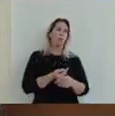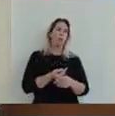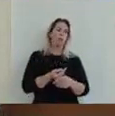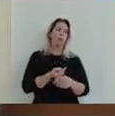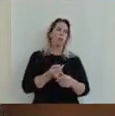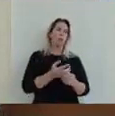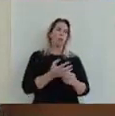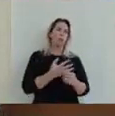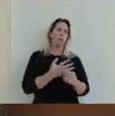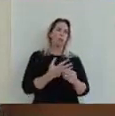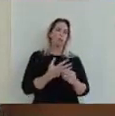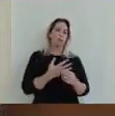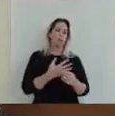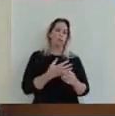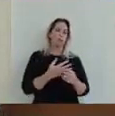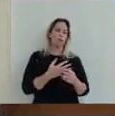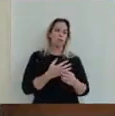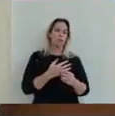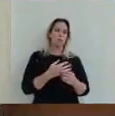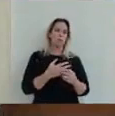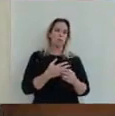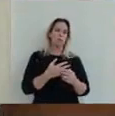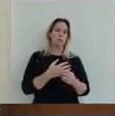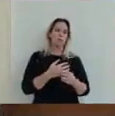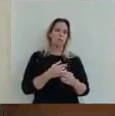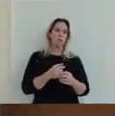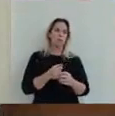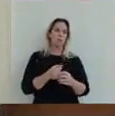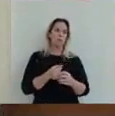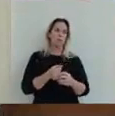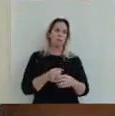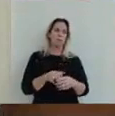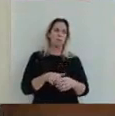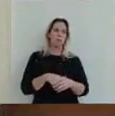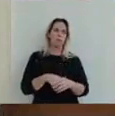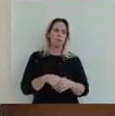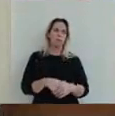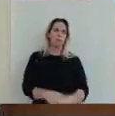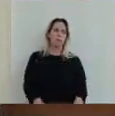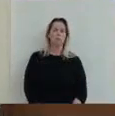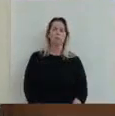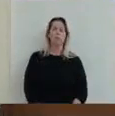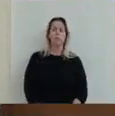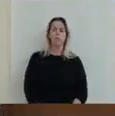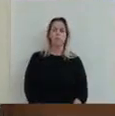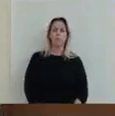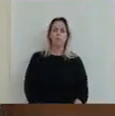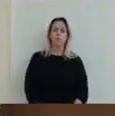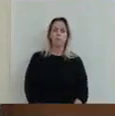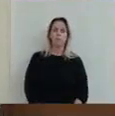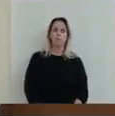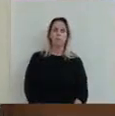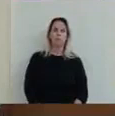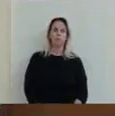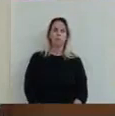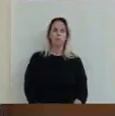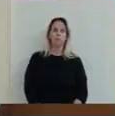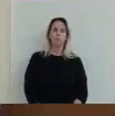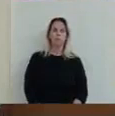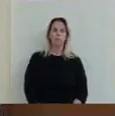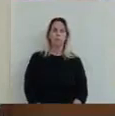144.931 personas en el año 2018. Yo celebro eso. Pero si no funcionan los centros de salud como corresponde ante esta